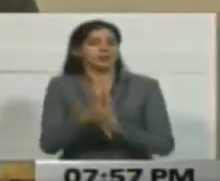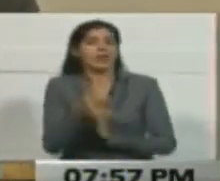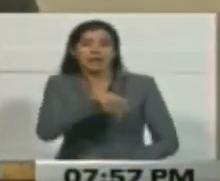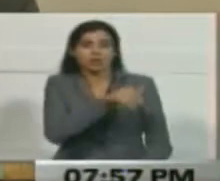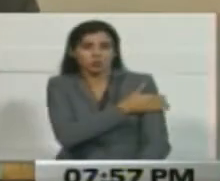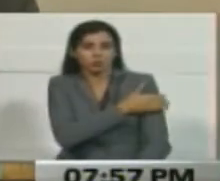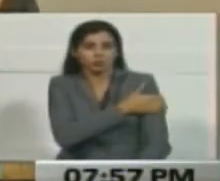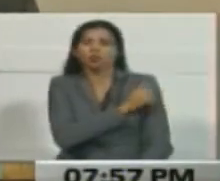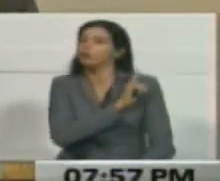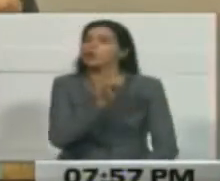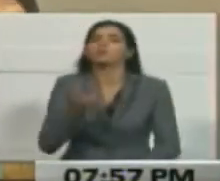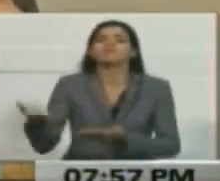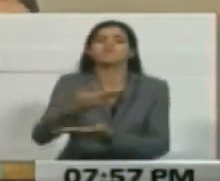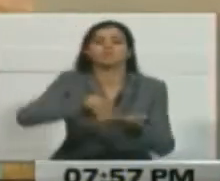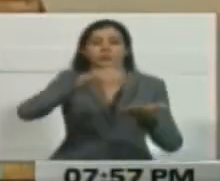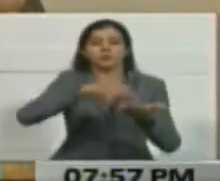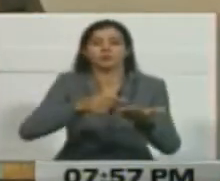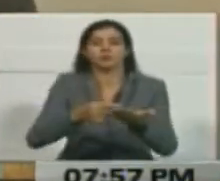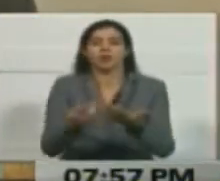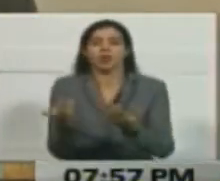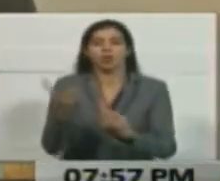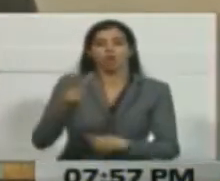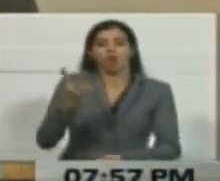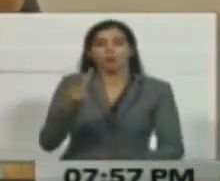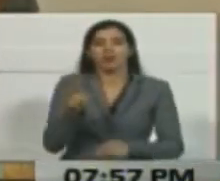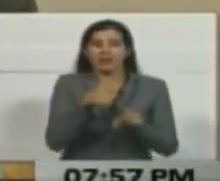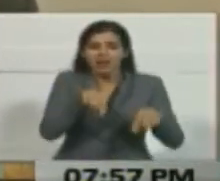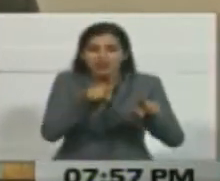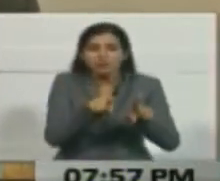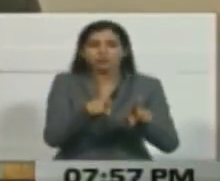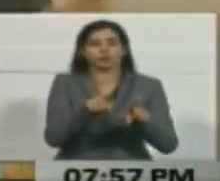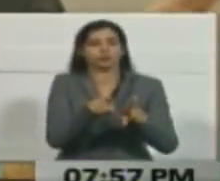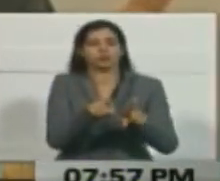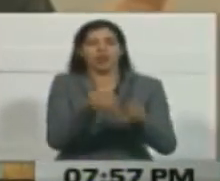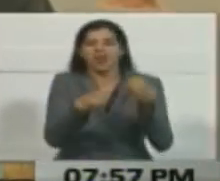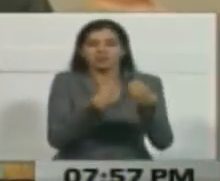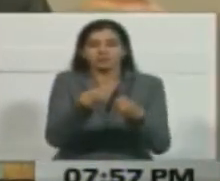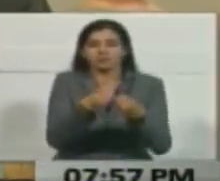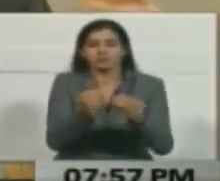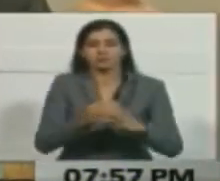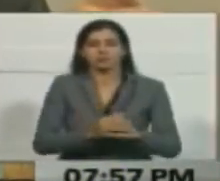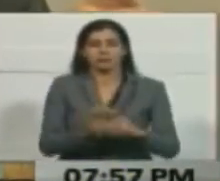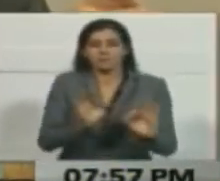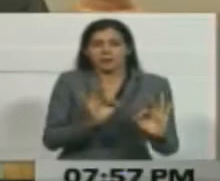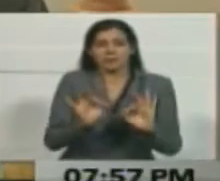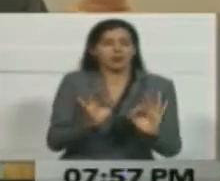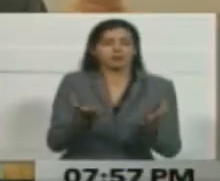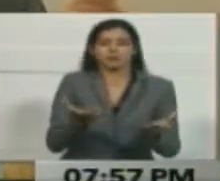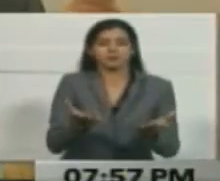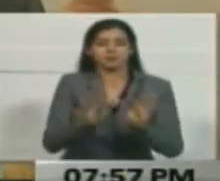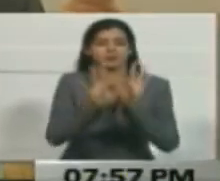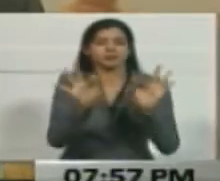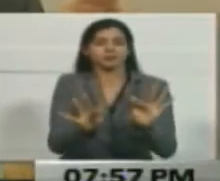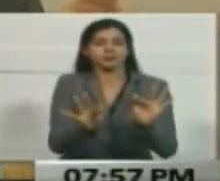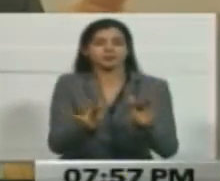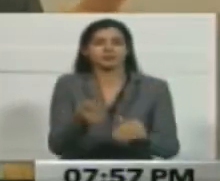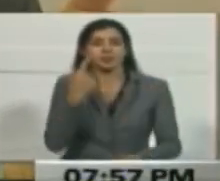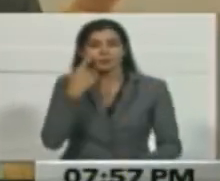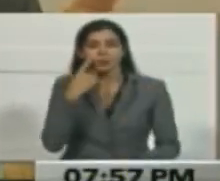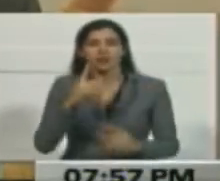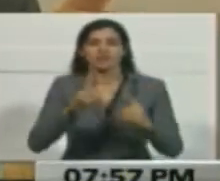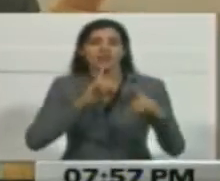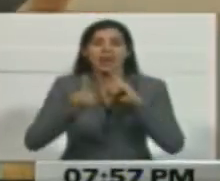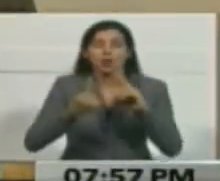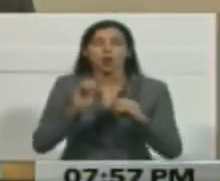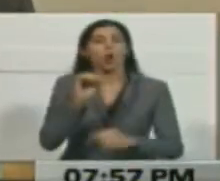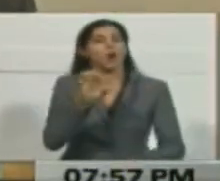firma. Y es el doble juego que tienen ellos desde, lo hemos visto, desde que aquellos diálogos con la OEA,